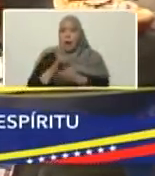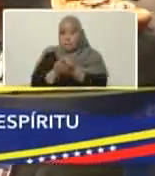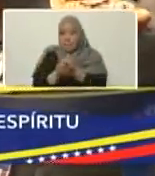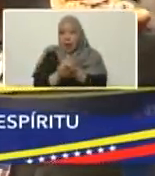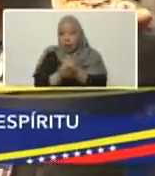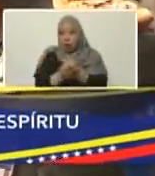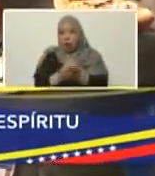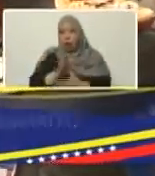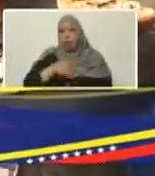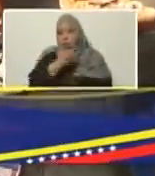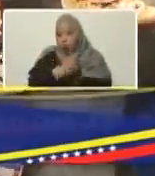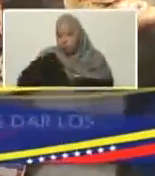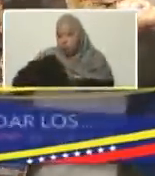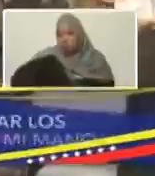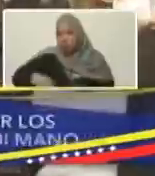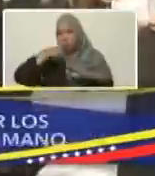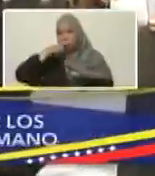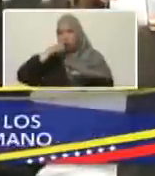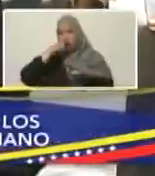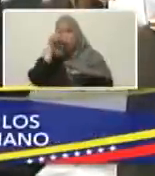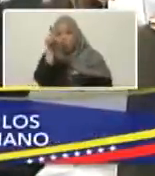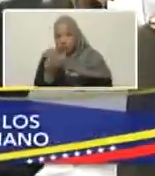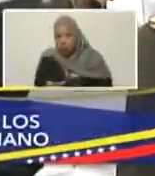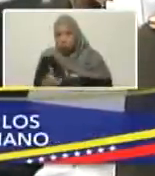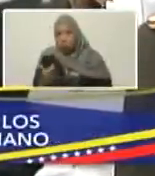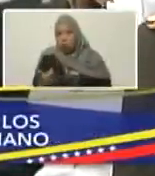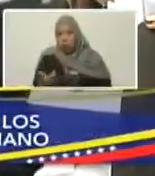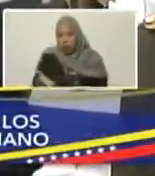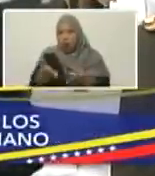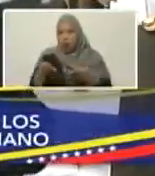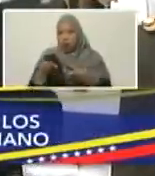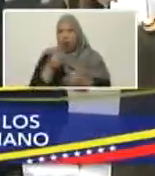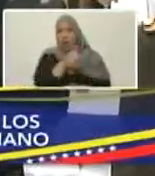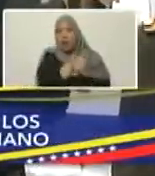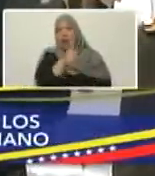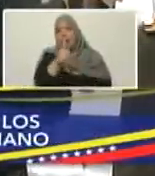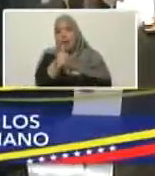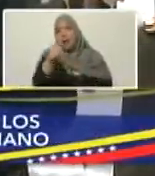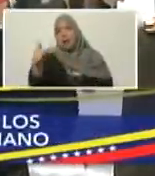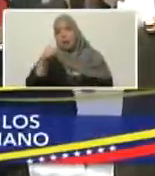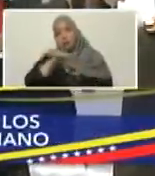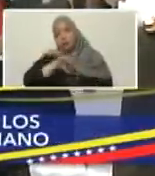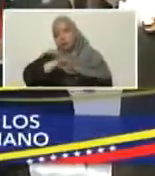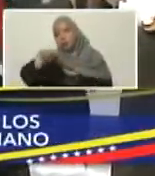jefe, directamente las presillas a cada uno de ustedes.